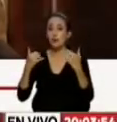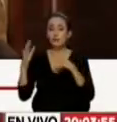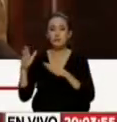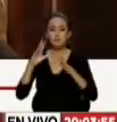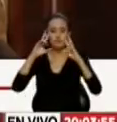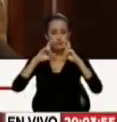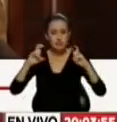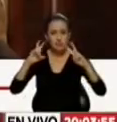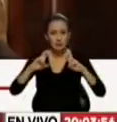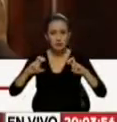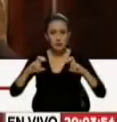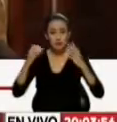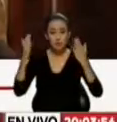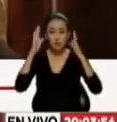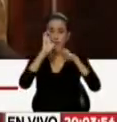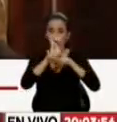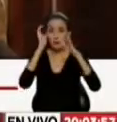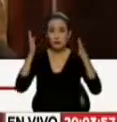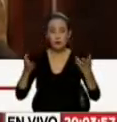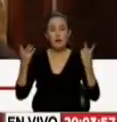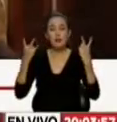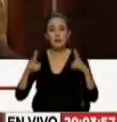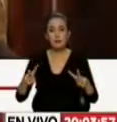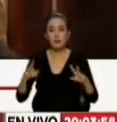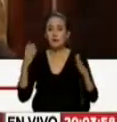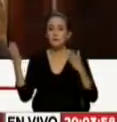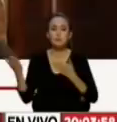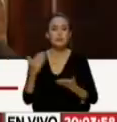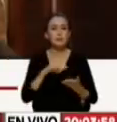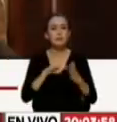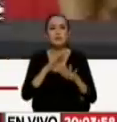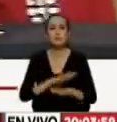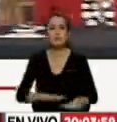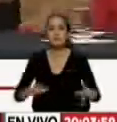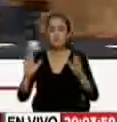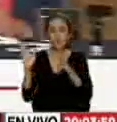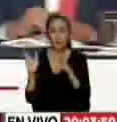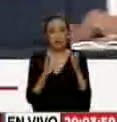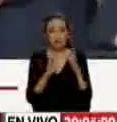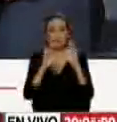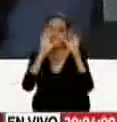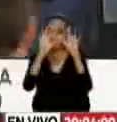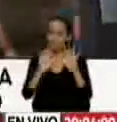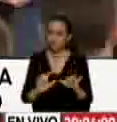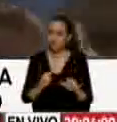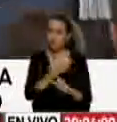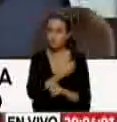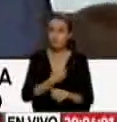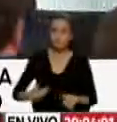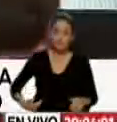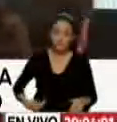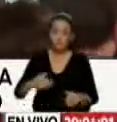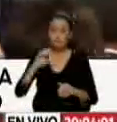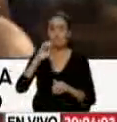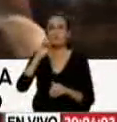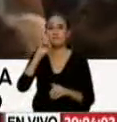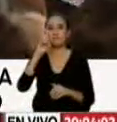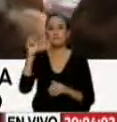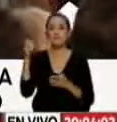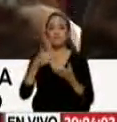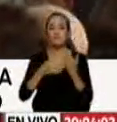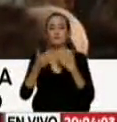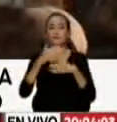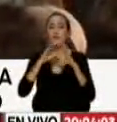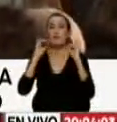investigadora ecuatoriana, quien estará evaluando el cumplimiento del plan. El secretario de Presidencia, Eduardo Jurado, afirmó que desde